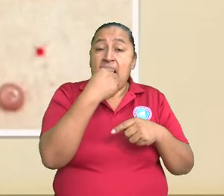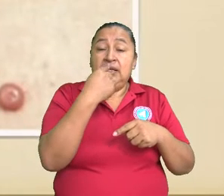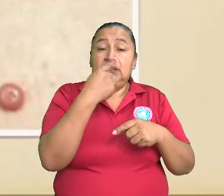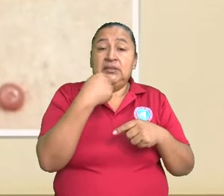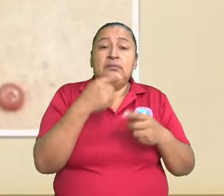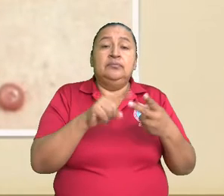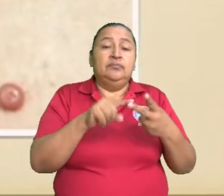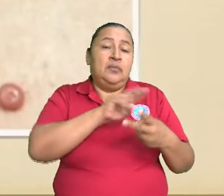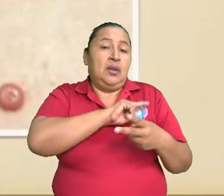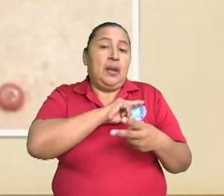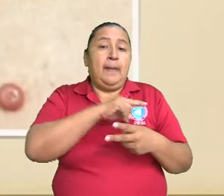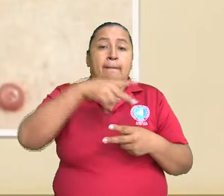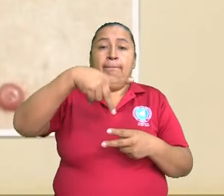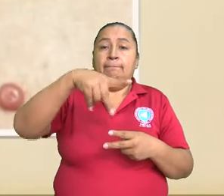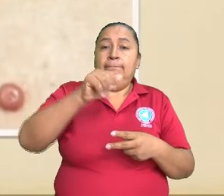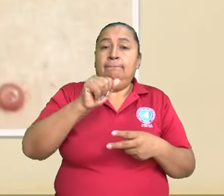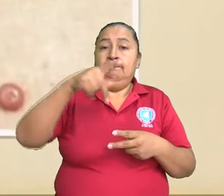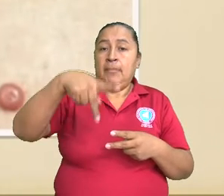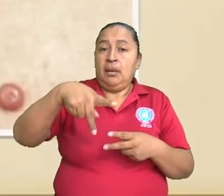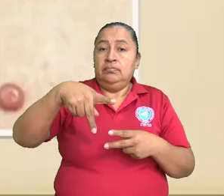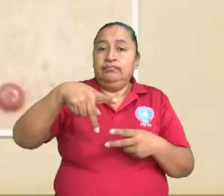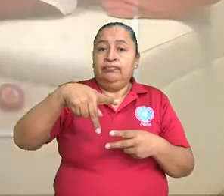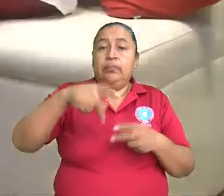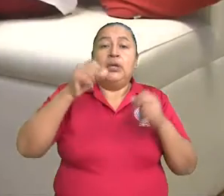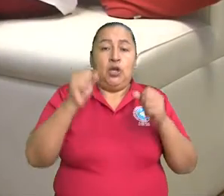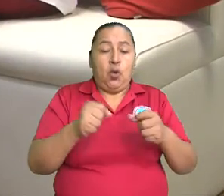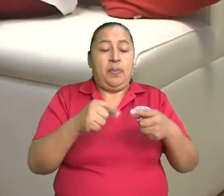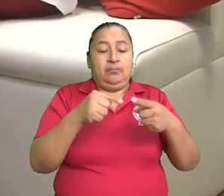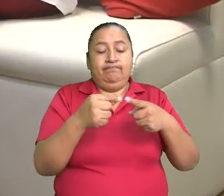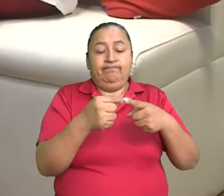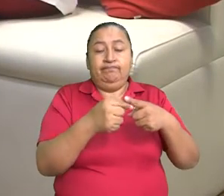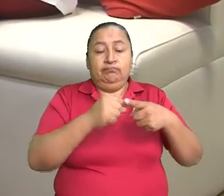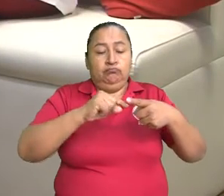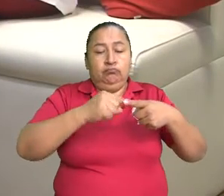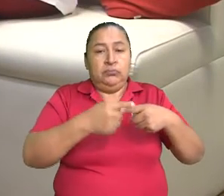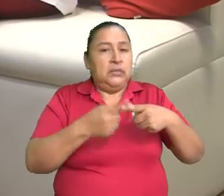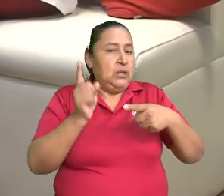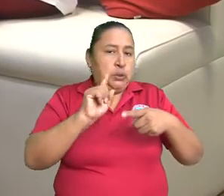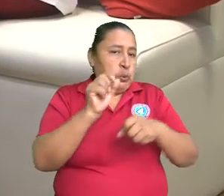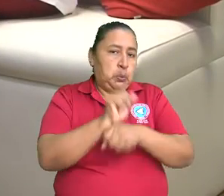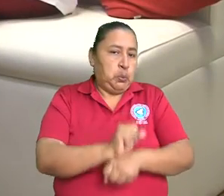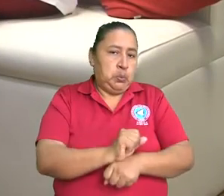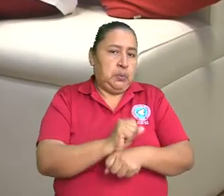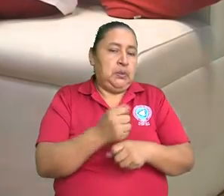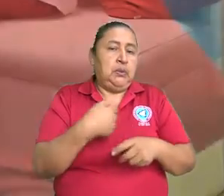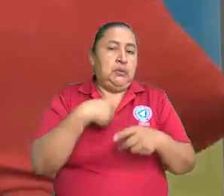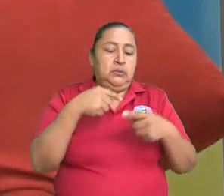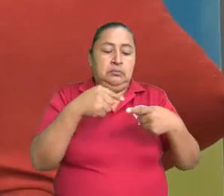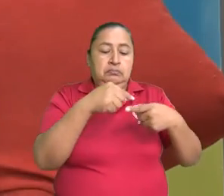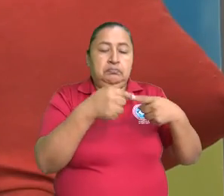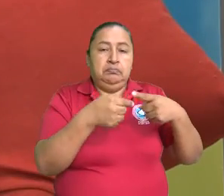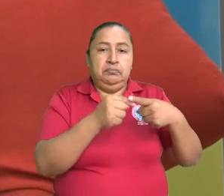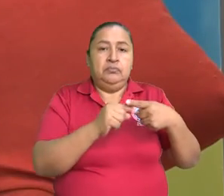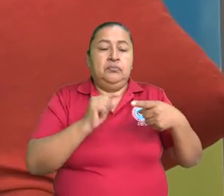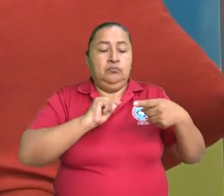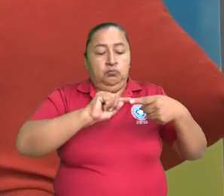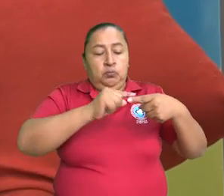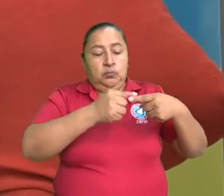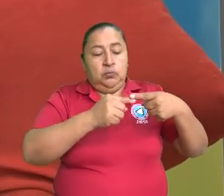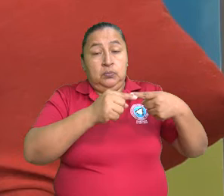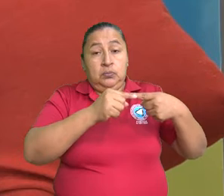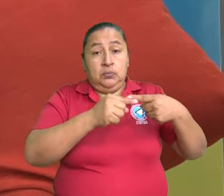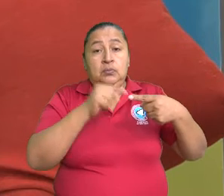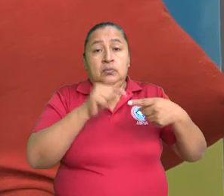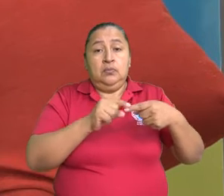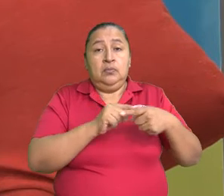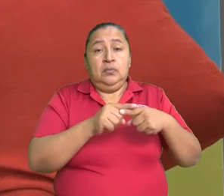existe el PAP, el papanicolau uretral en el hombre también. Lo que pasa es que no es muy frecuente. Se le hace con un hisopado a nivel de lo